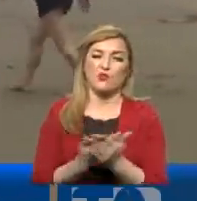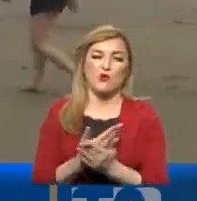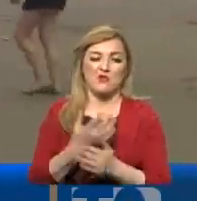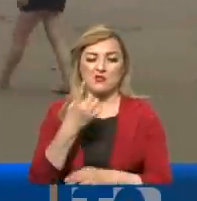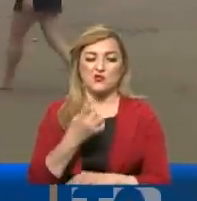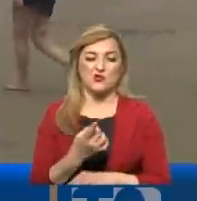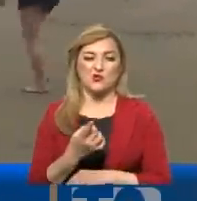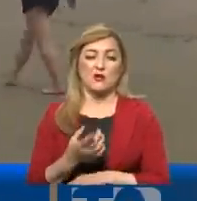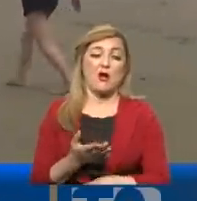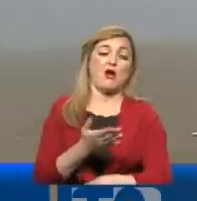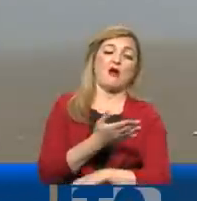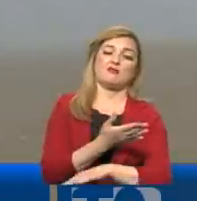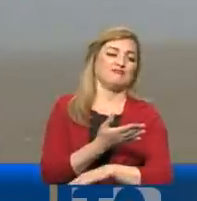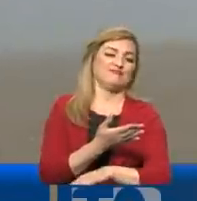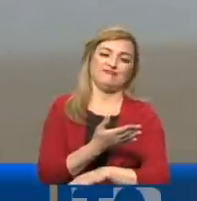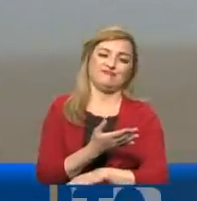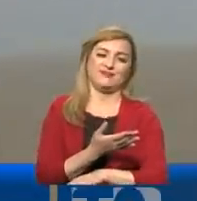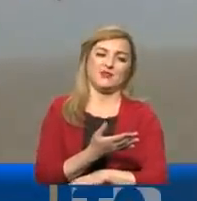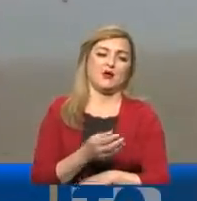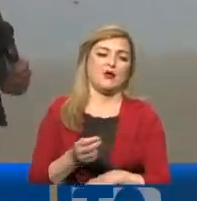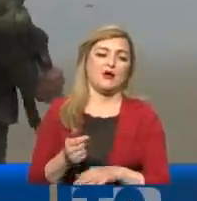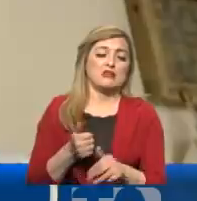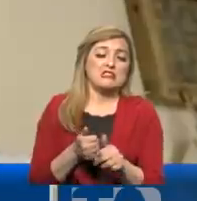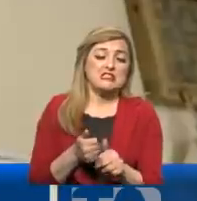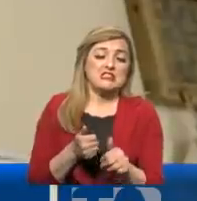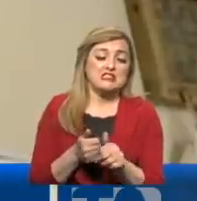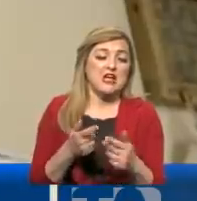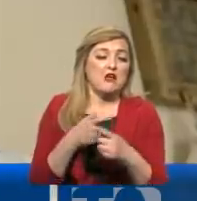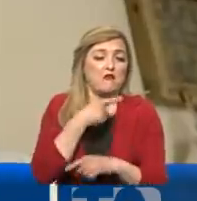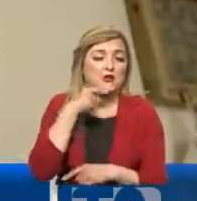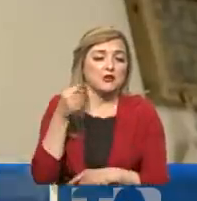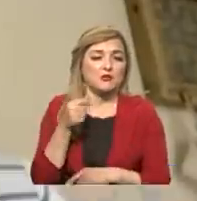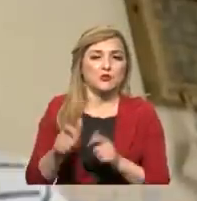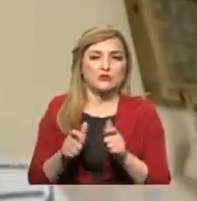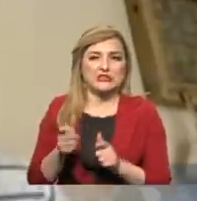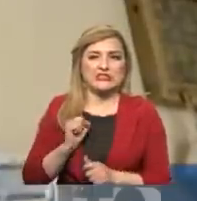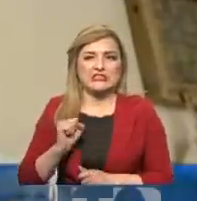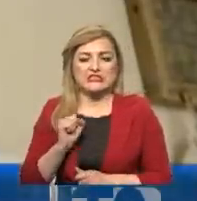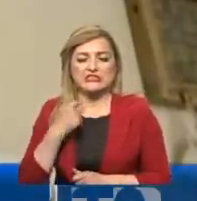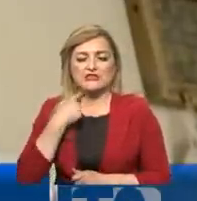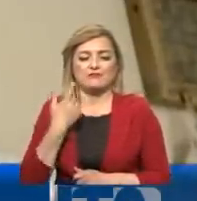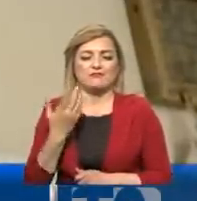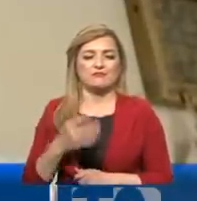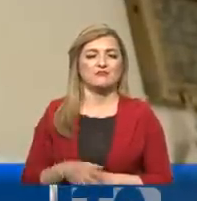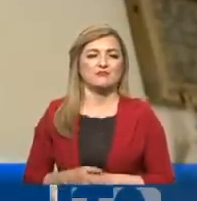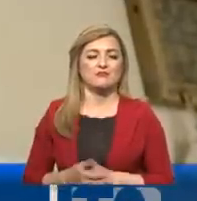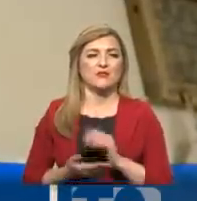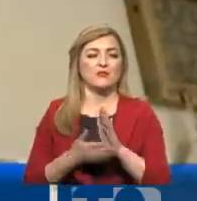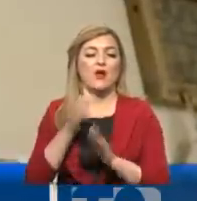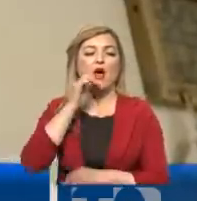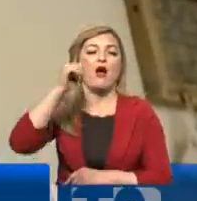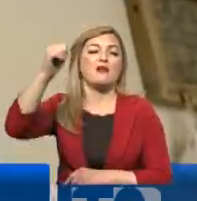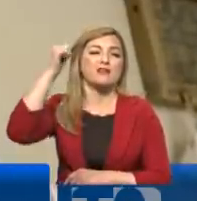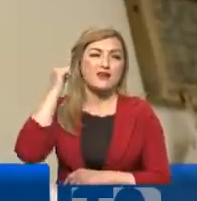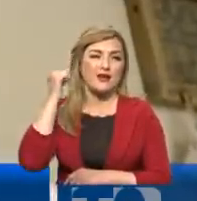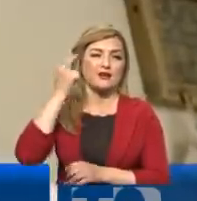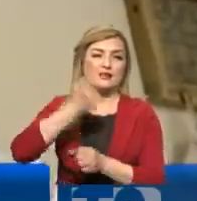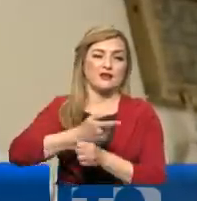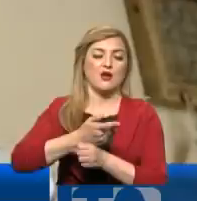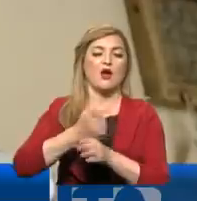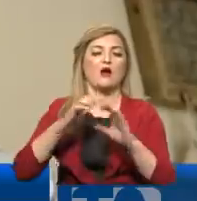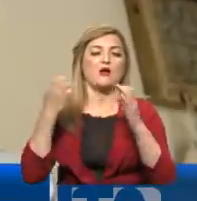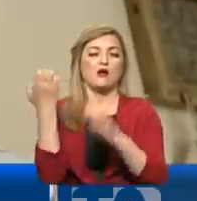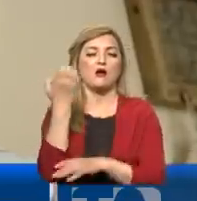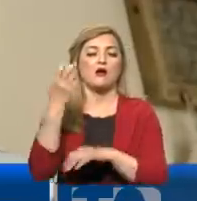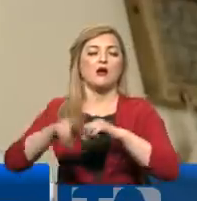tiempo y esto hace que los turistas eviten viajar. Disposiciones del COE cantonal las presentaron el día de ayer, o sea, como siempre, un